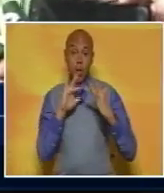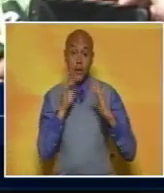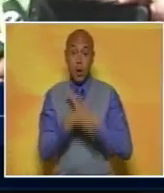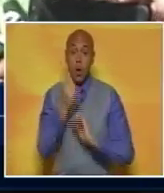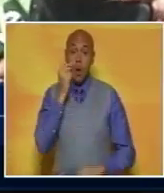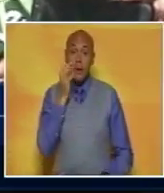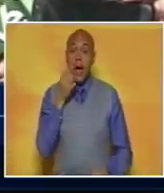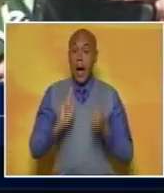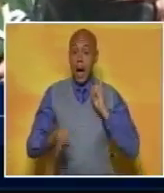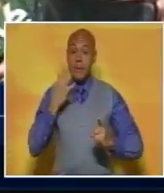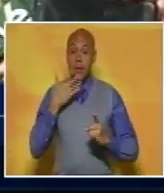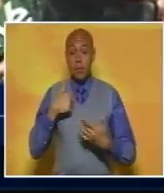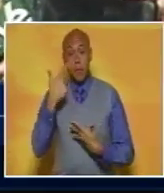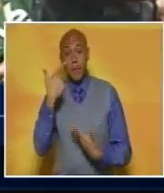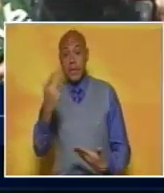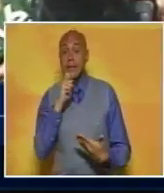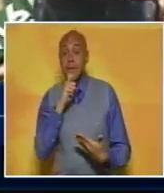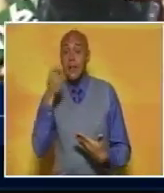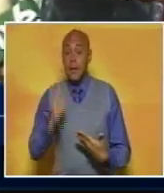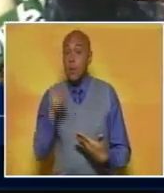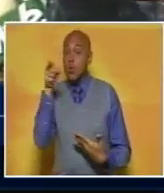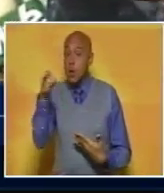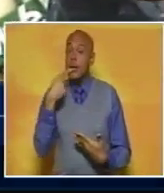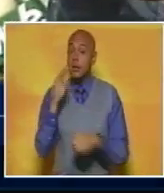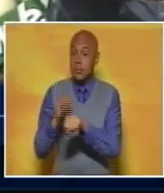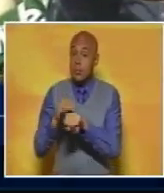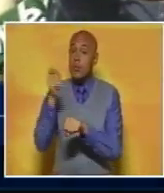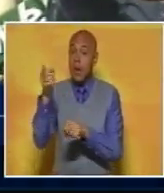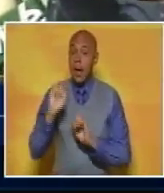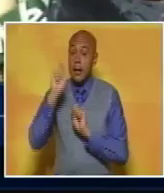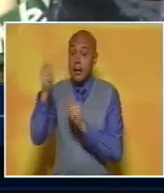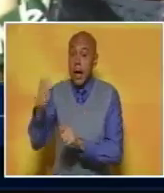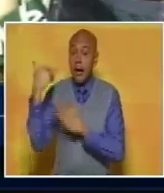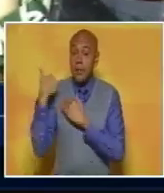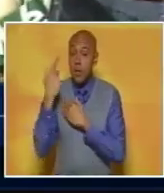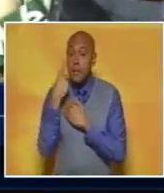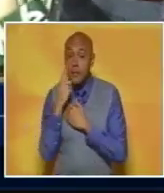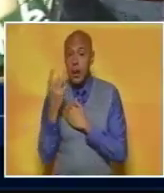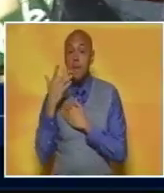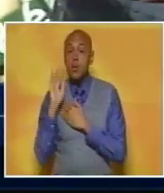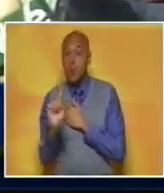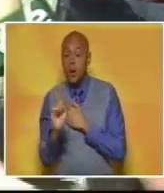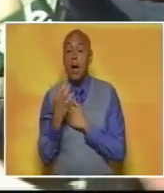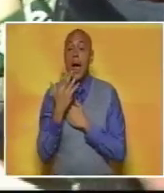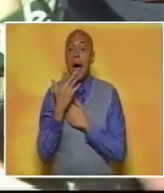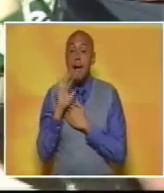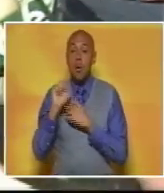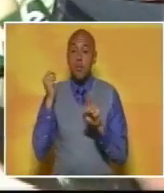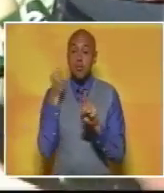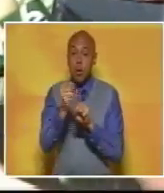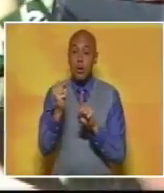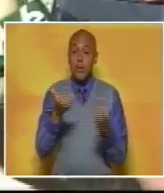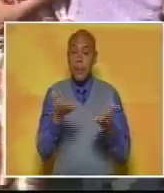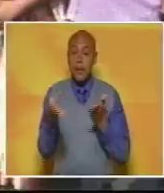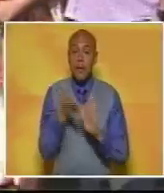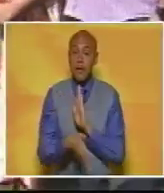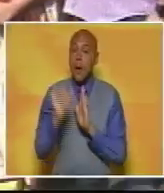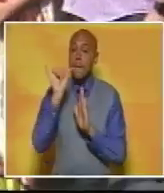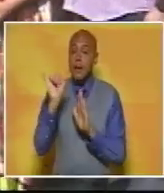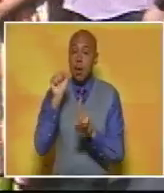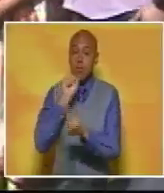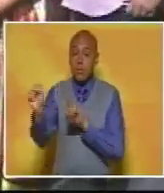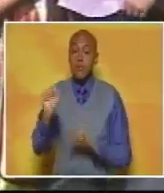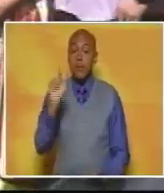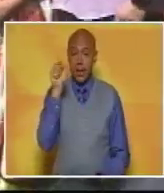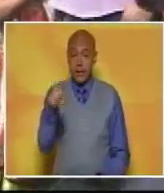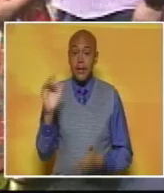vecinos que tenemos que ser vigilantes y cuidadosos de estas cosas, porque cuando atentan contra un servicio público, atentan contra ellos mismos. Sobre el servicio